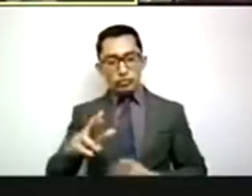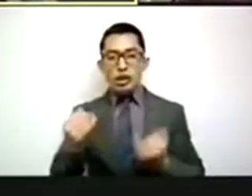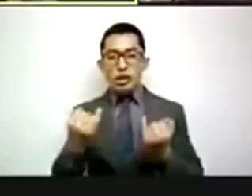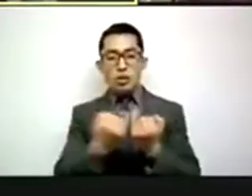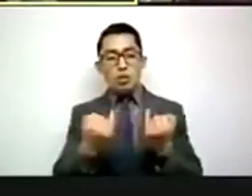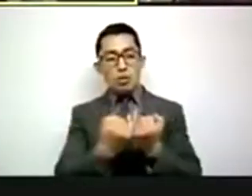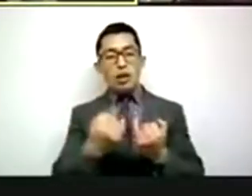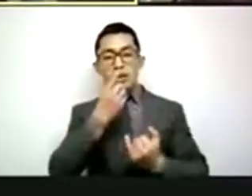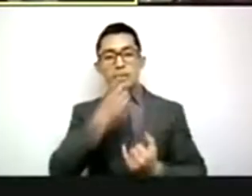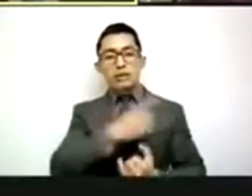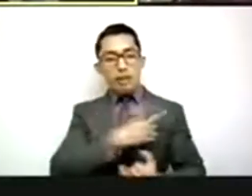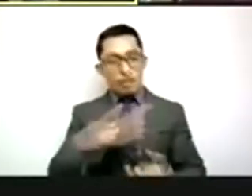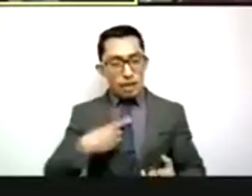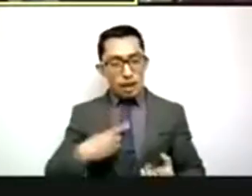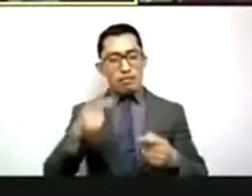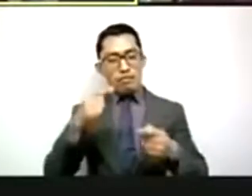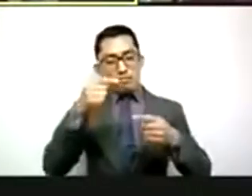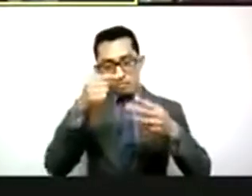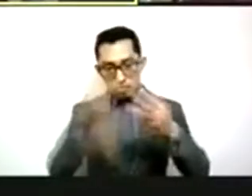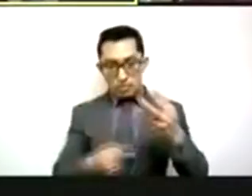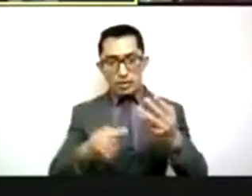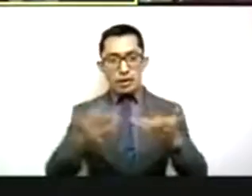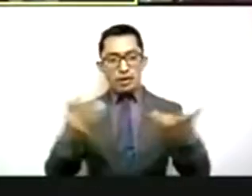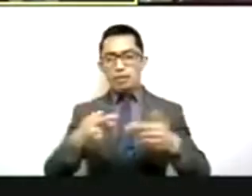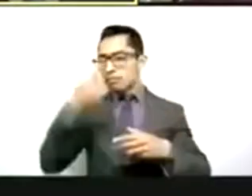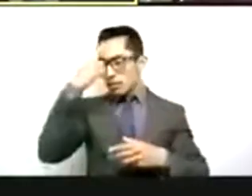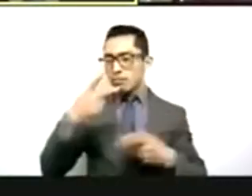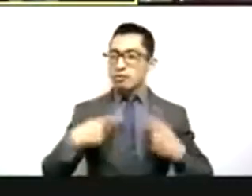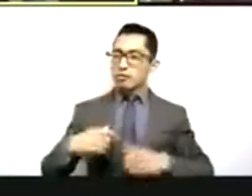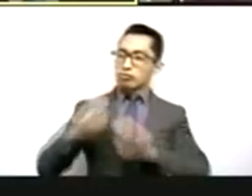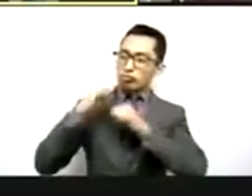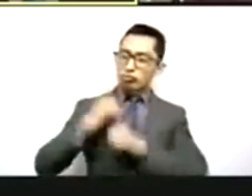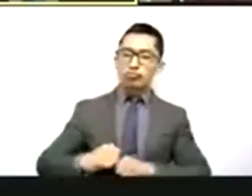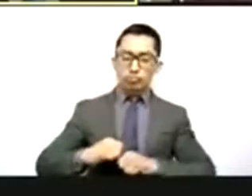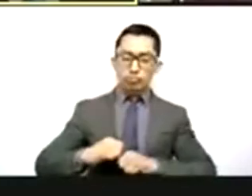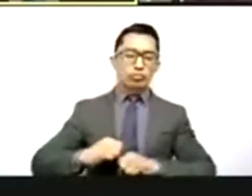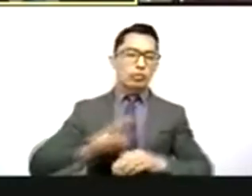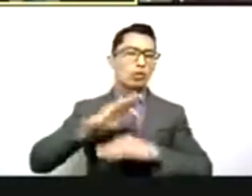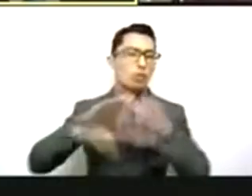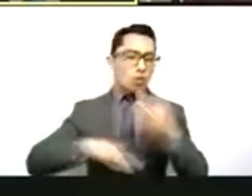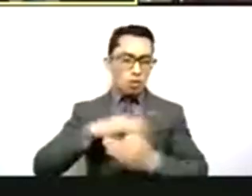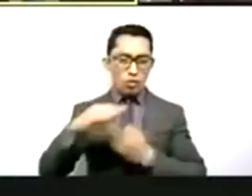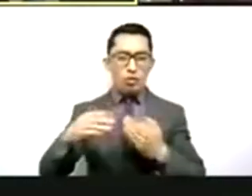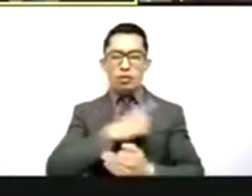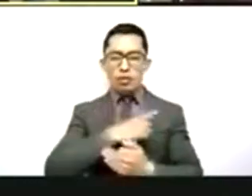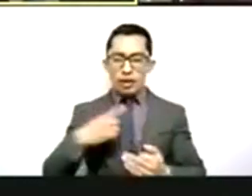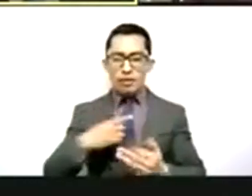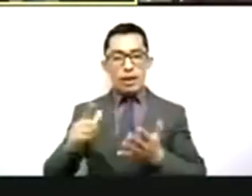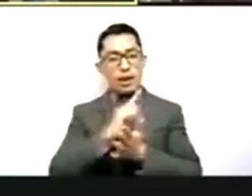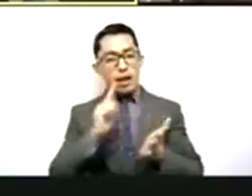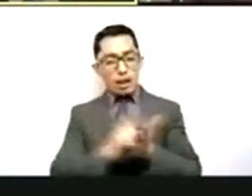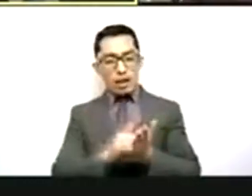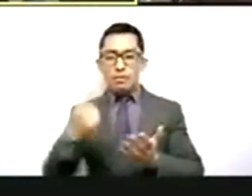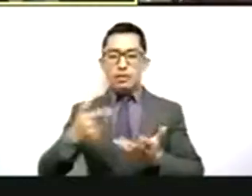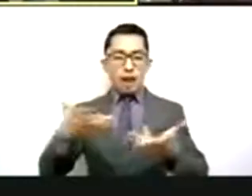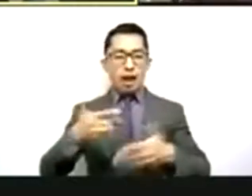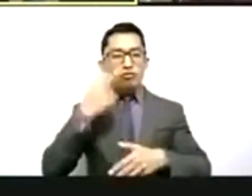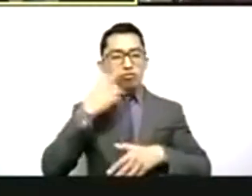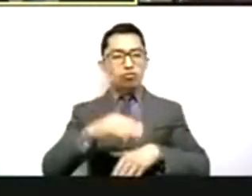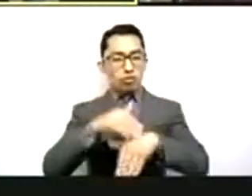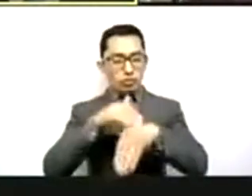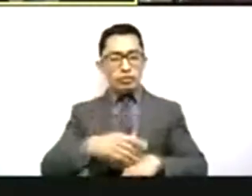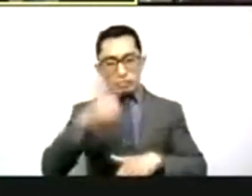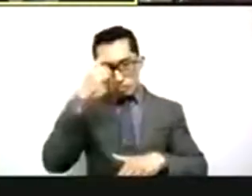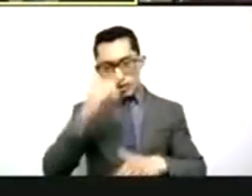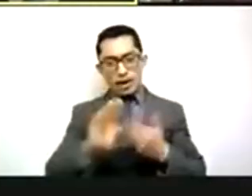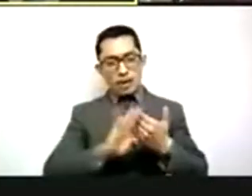de ruta para obligar a las autoridades de todos los niveles a aplicar leyes para prevenir y eliminar las